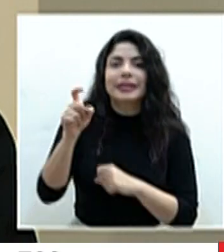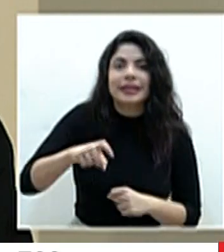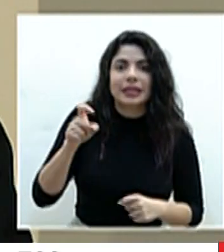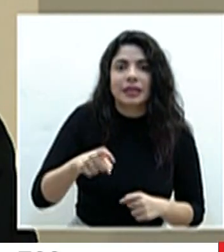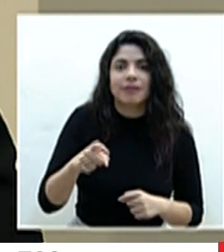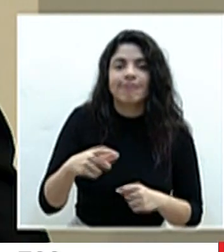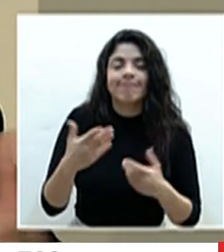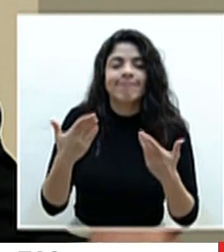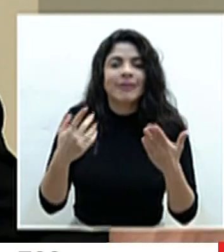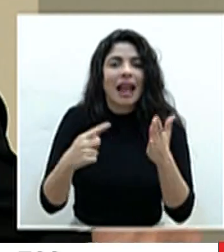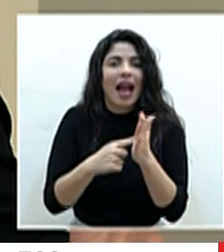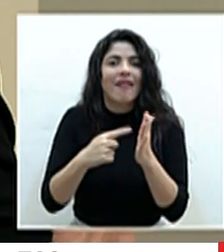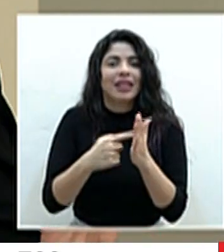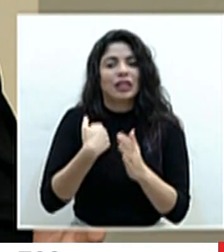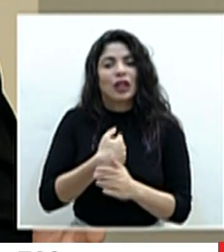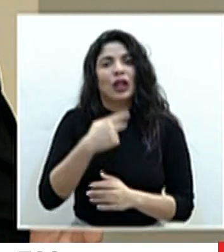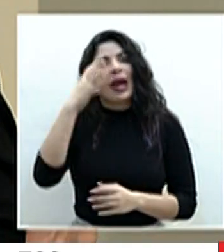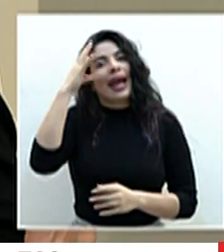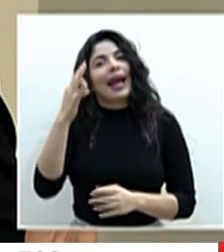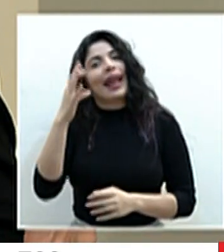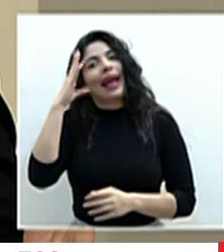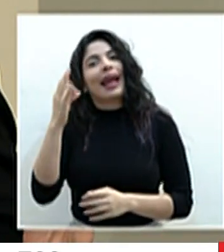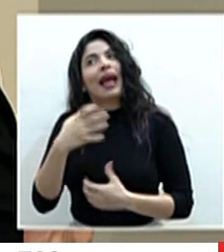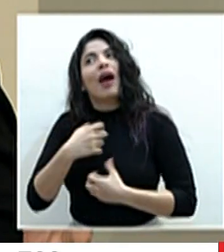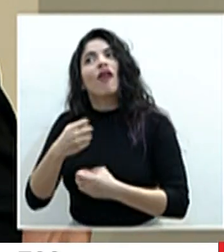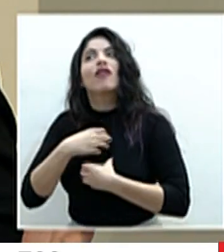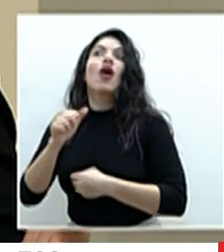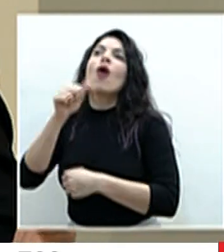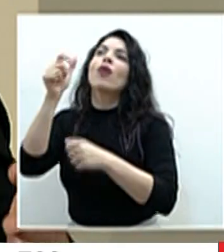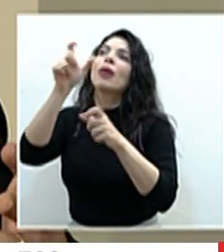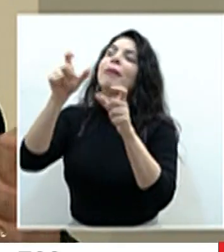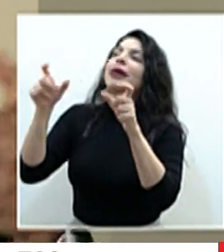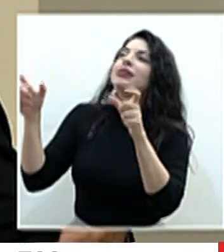A veces creemos más en otros actores